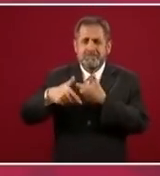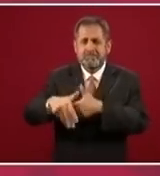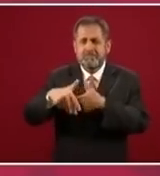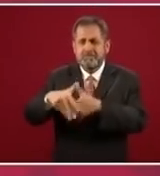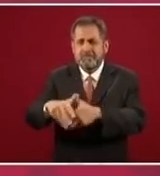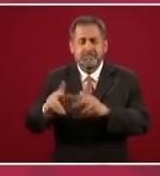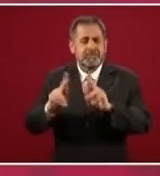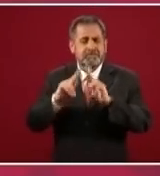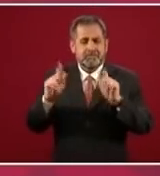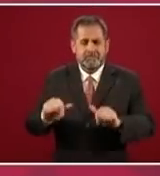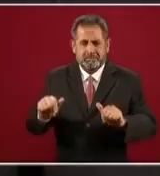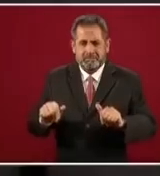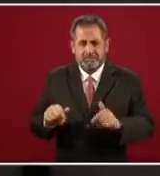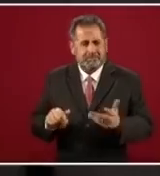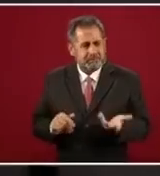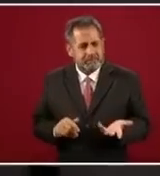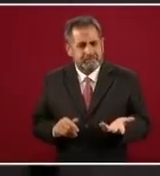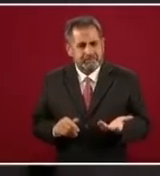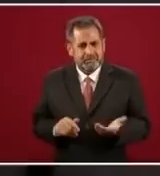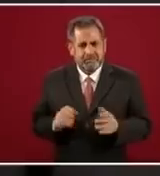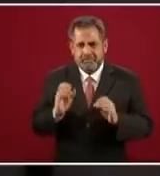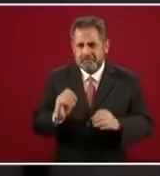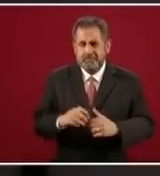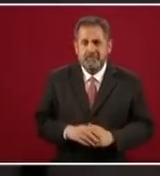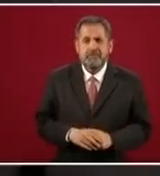paz o